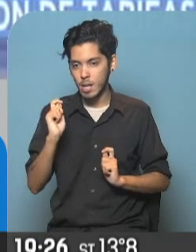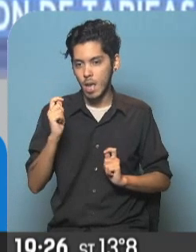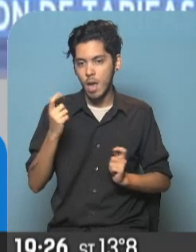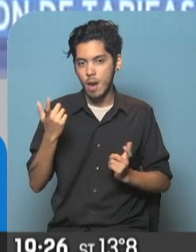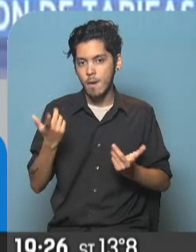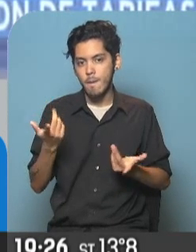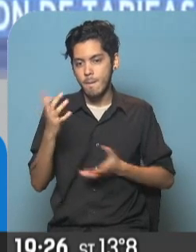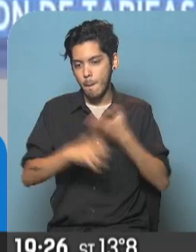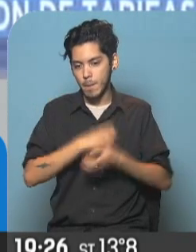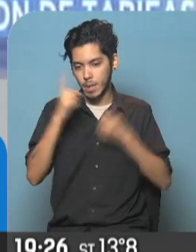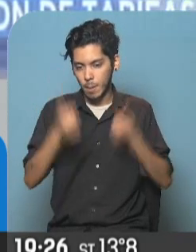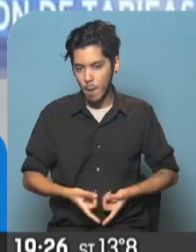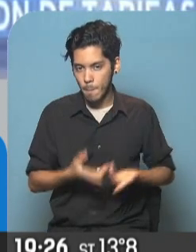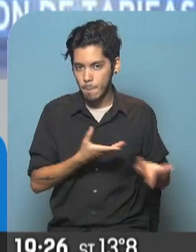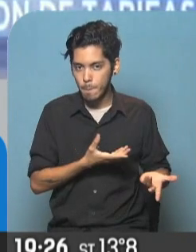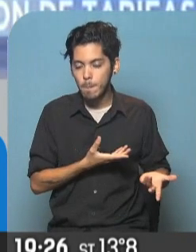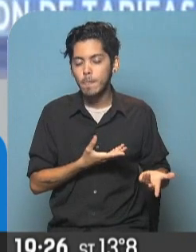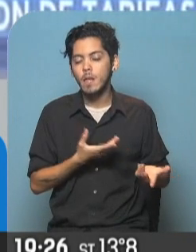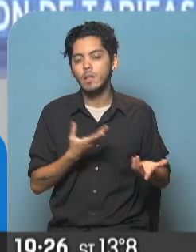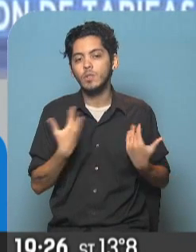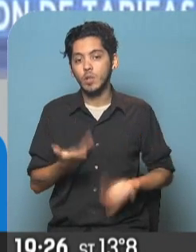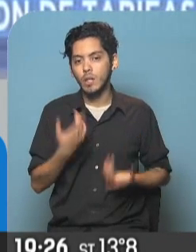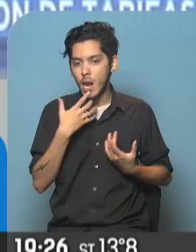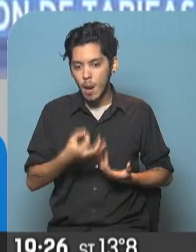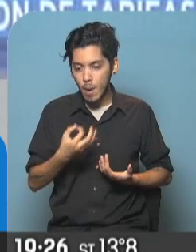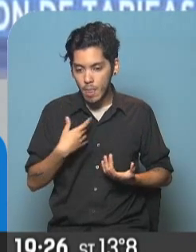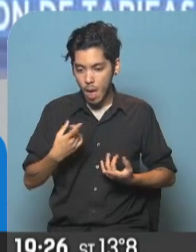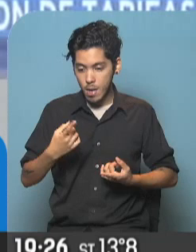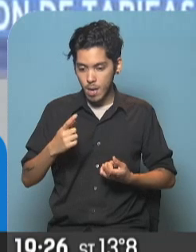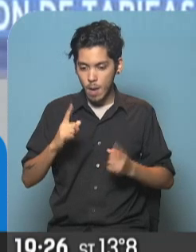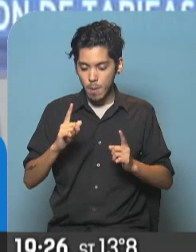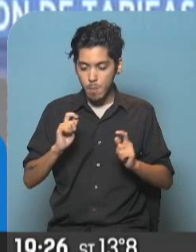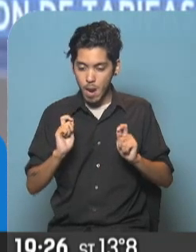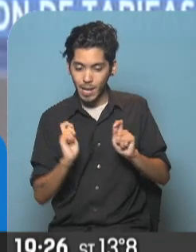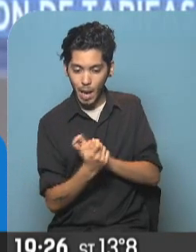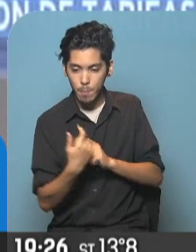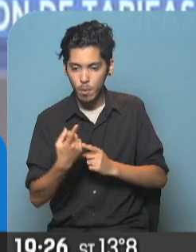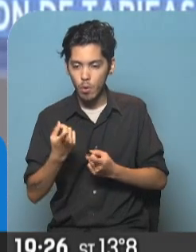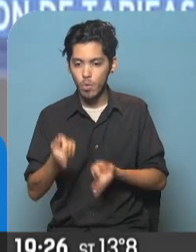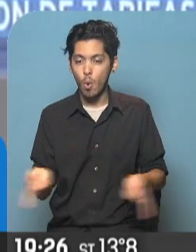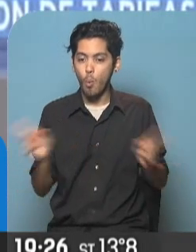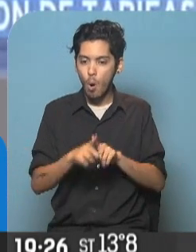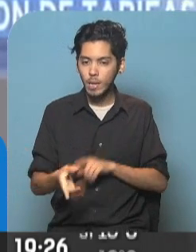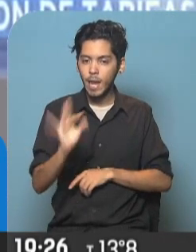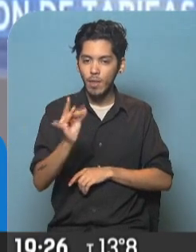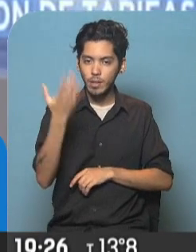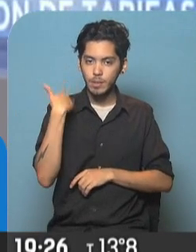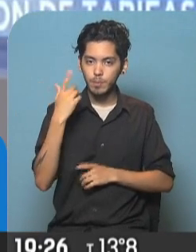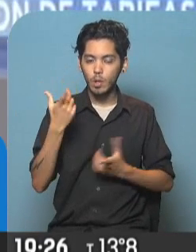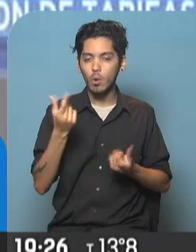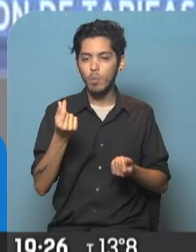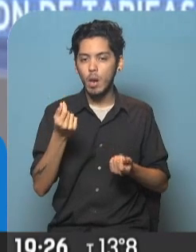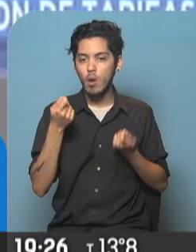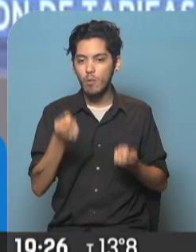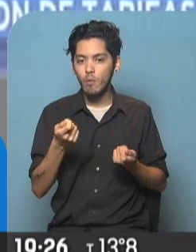las empresas con lo cual me parece que el debate de retrotraer para atrás eso implica un costo fiscal que hoy el gobierno